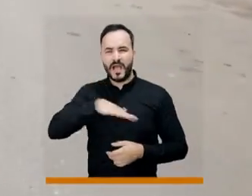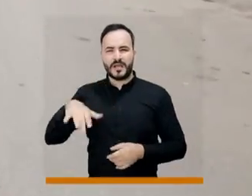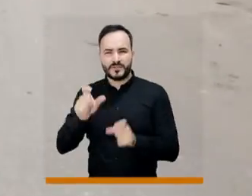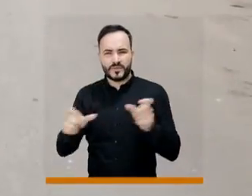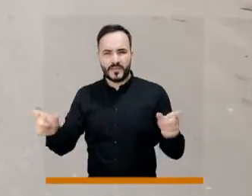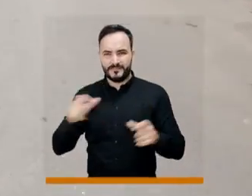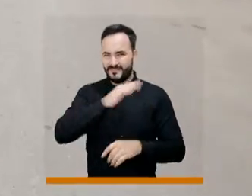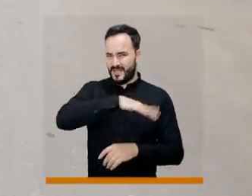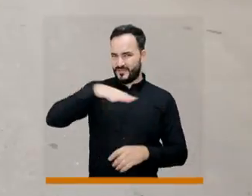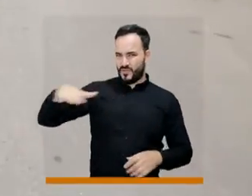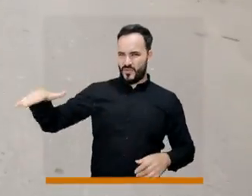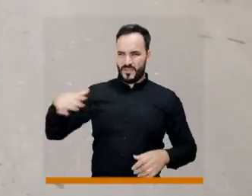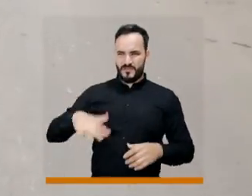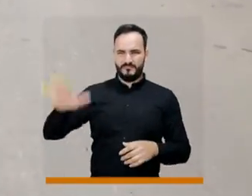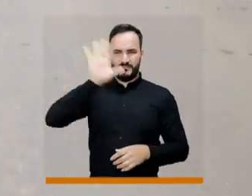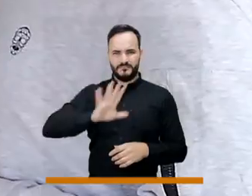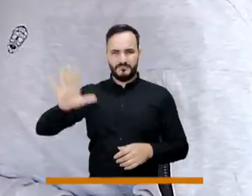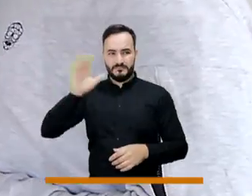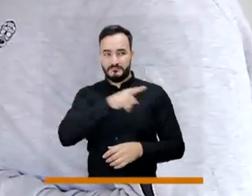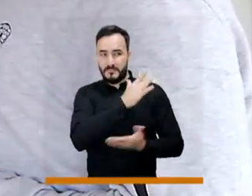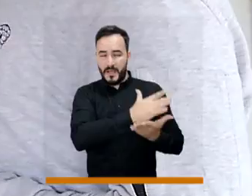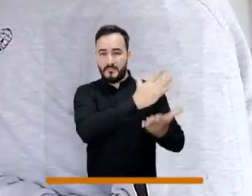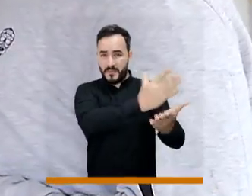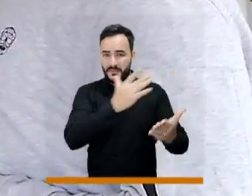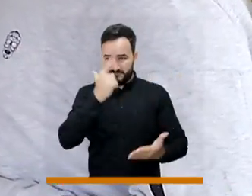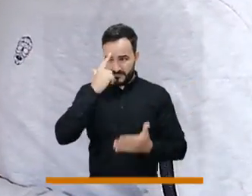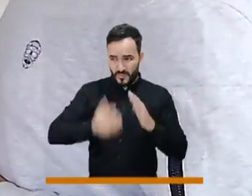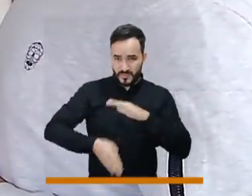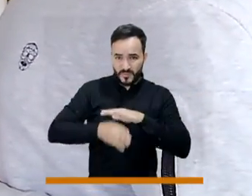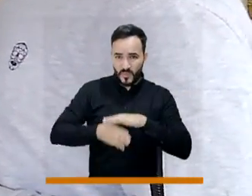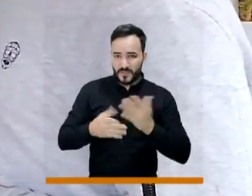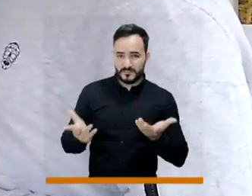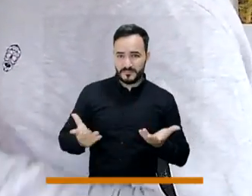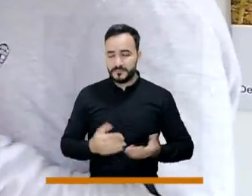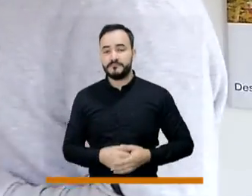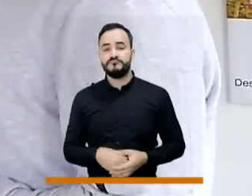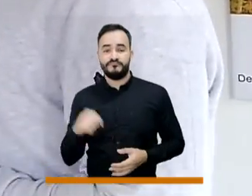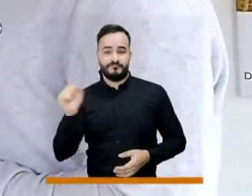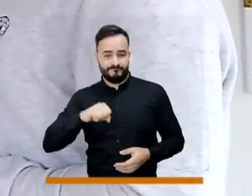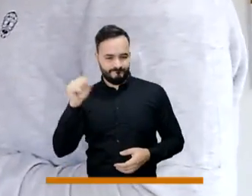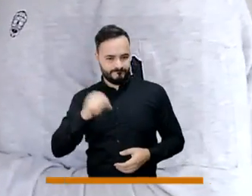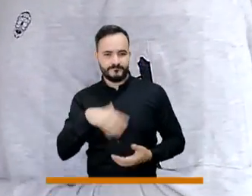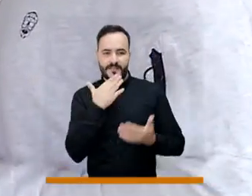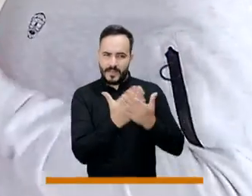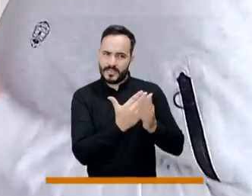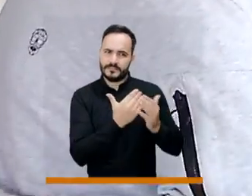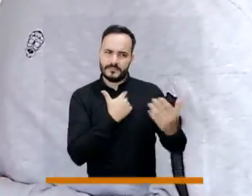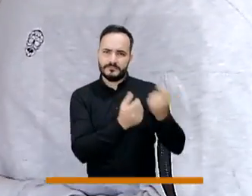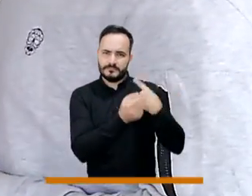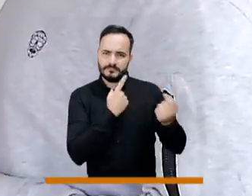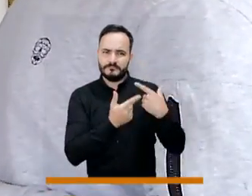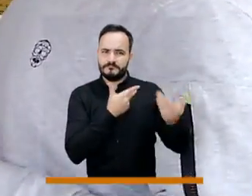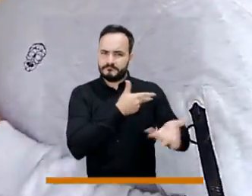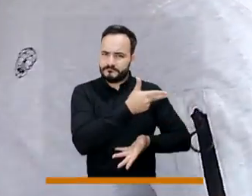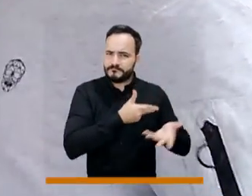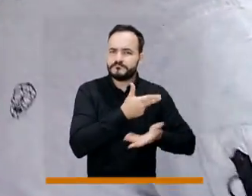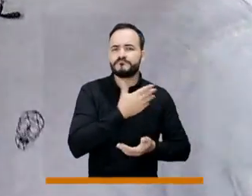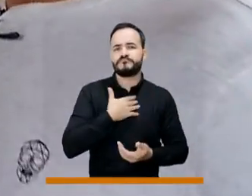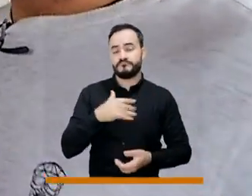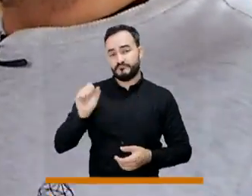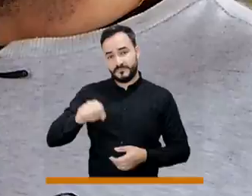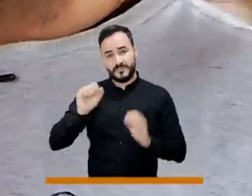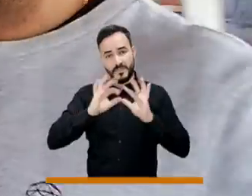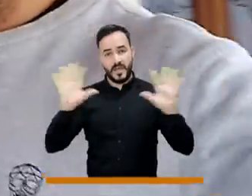último, los antioqueños y Antioquia seguirá estando presente en las emergencias. Gracias a ustedes, Camilo, vamos a seguir estando